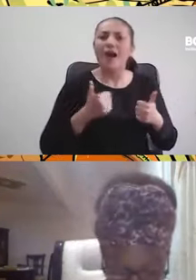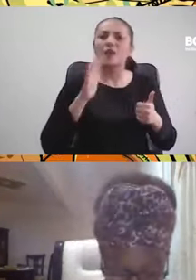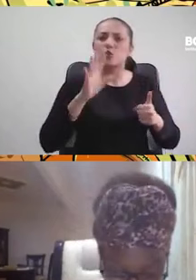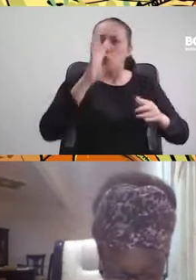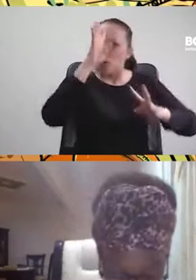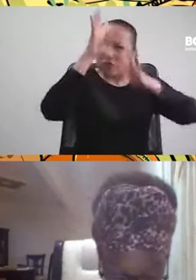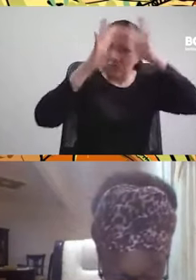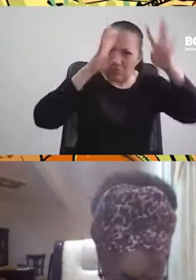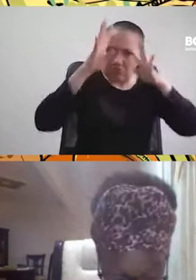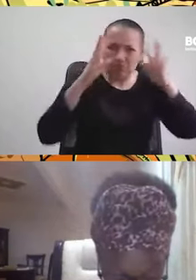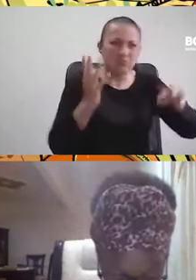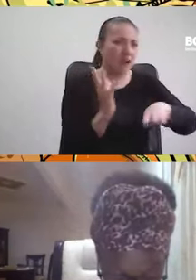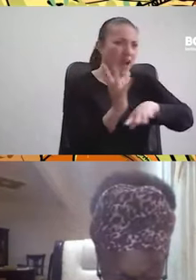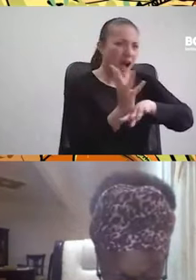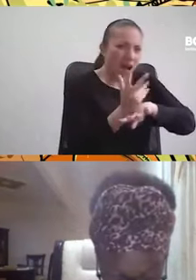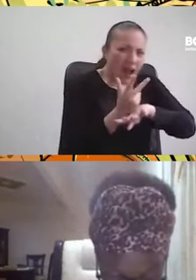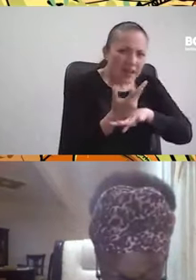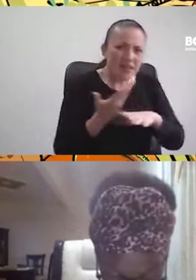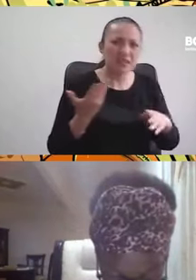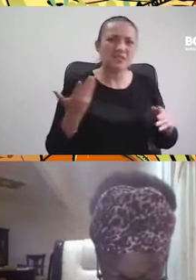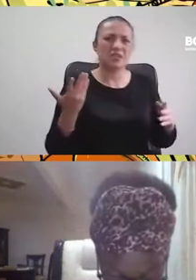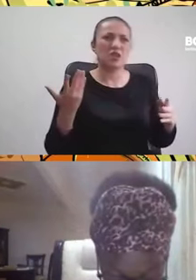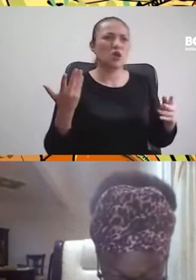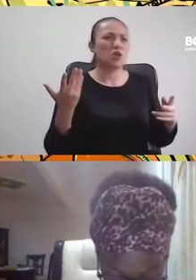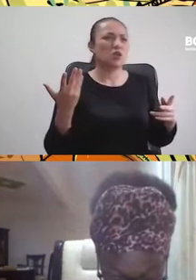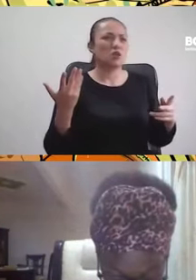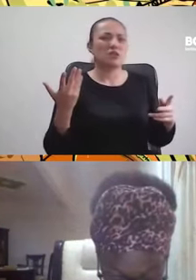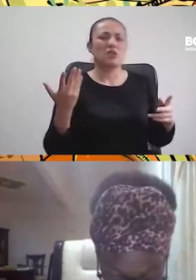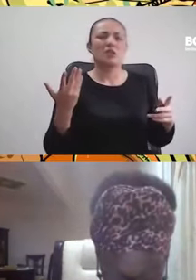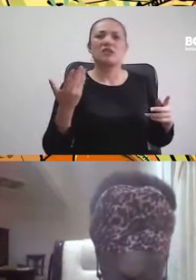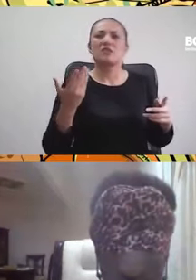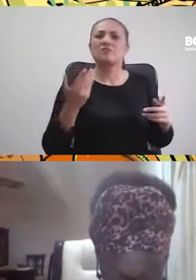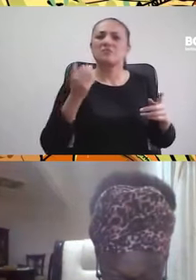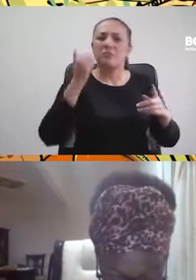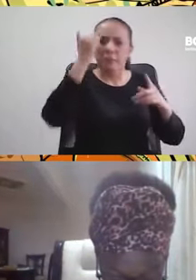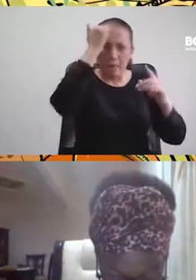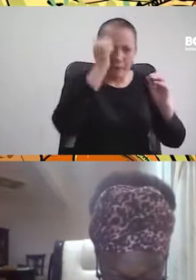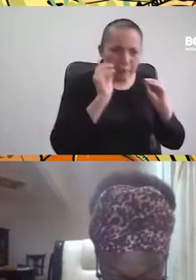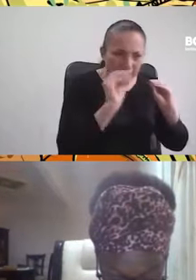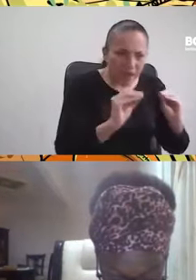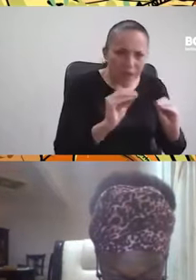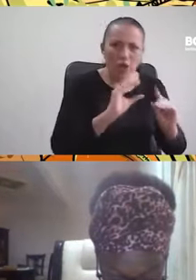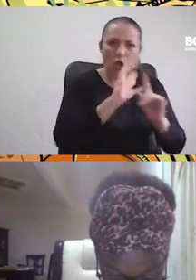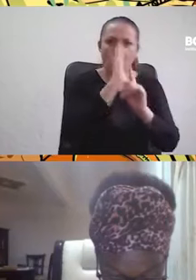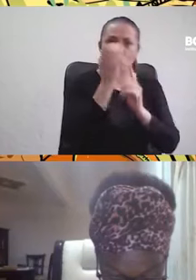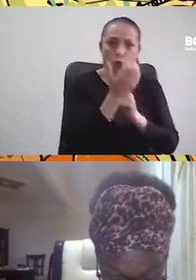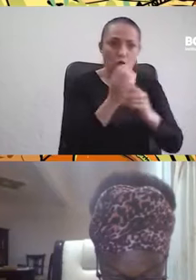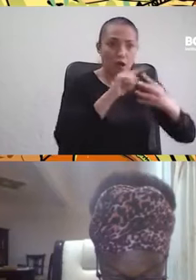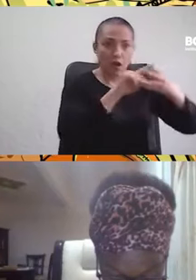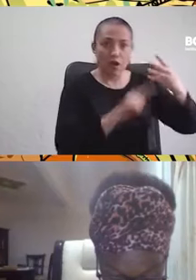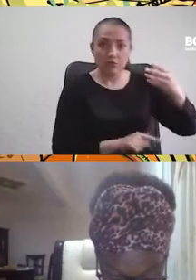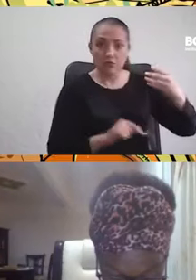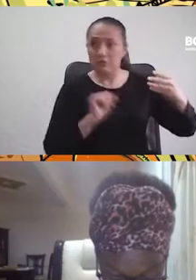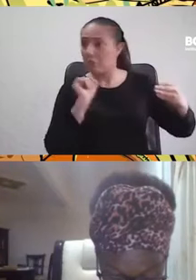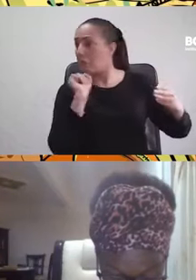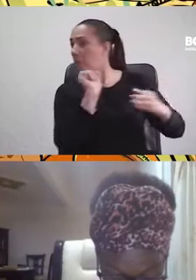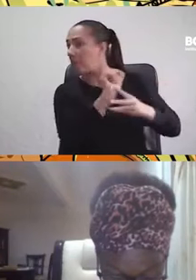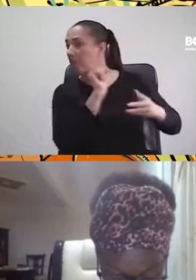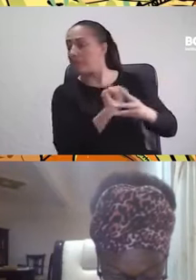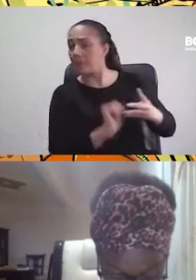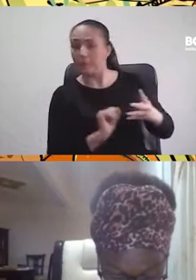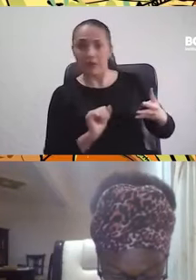procesos artísticos, los procesos pedagógicos y los procesos culturales. Si nosotros queremos tener